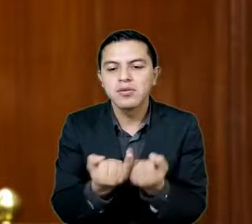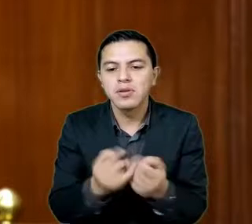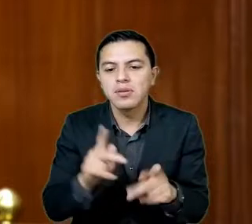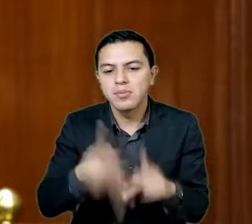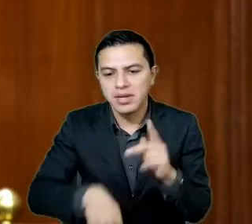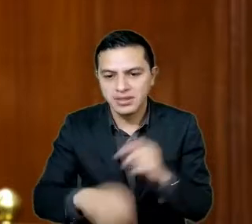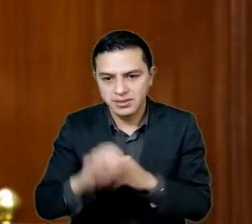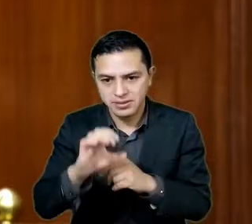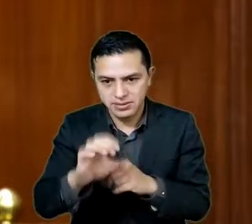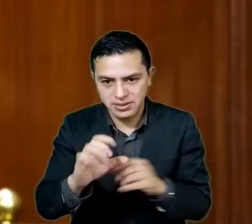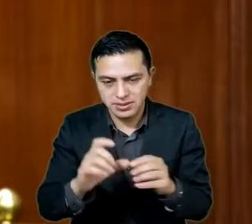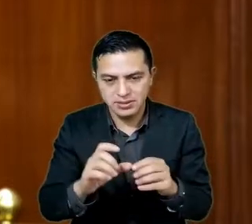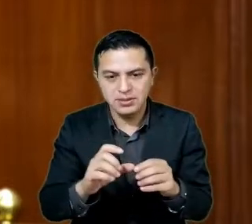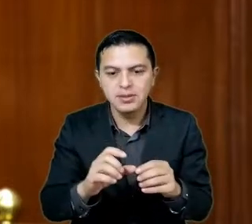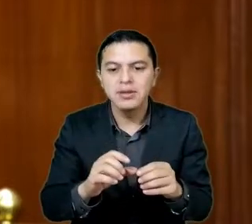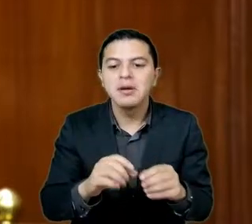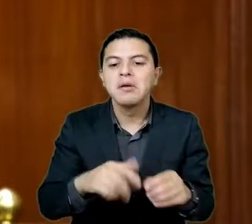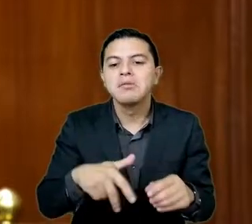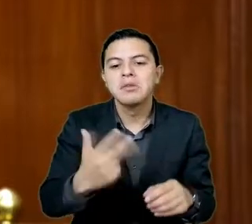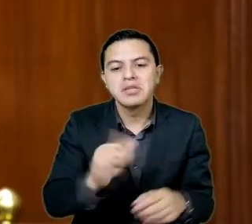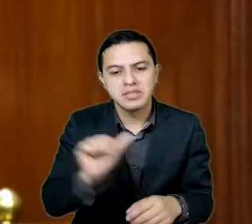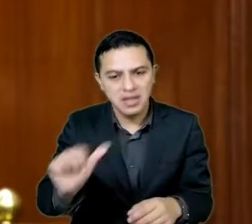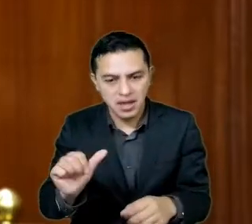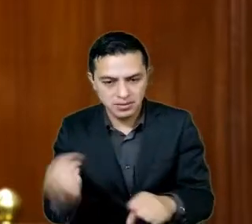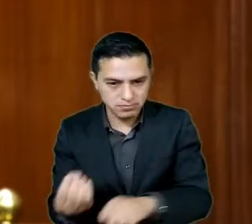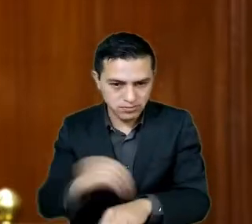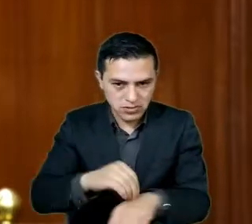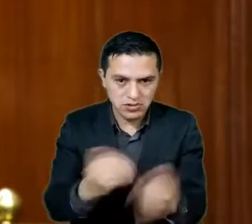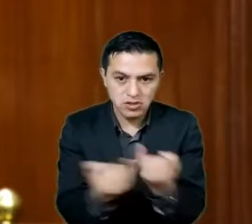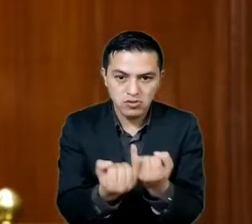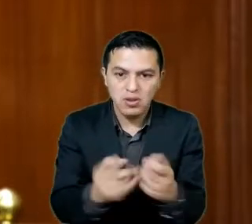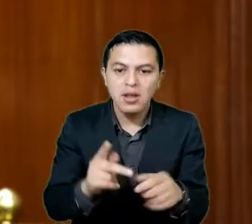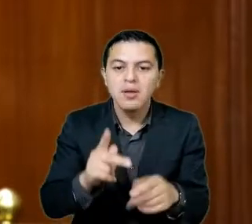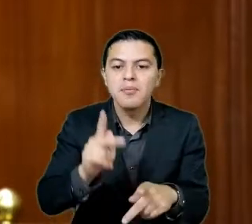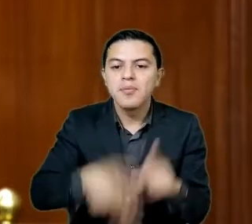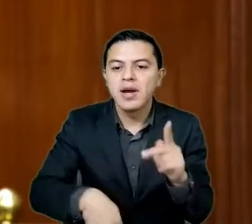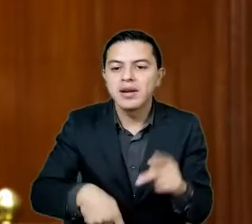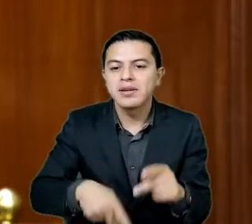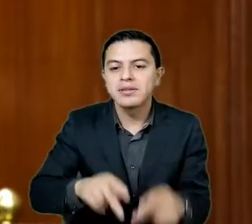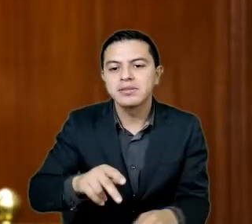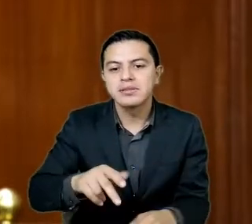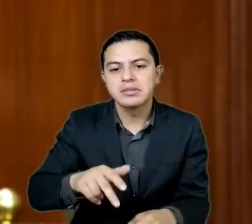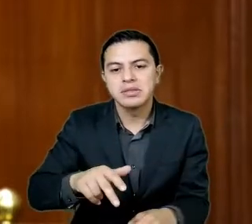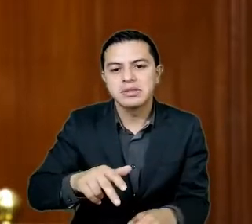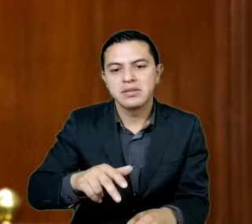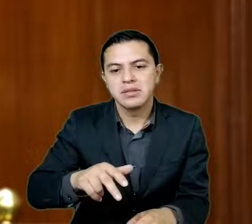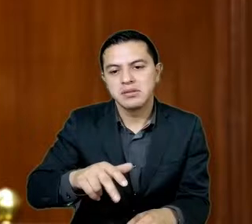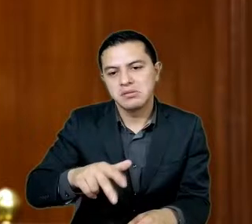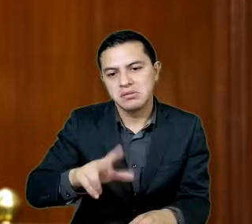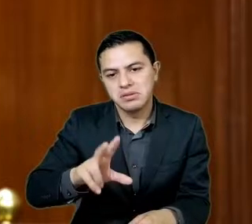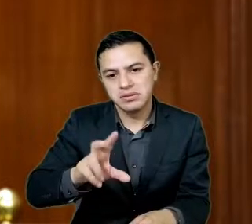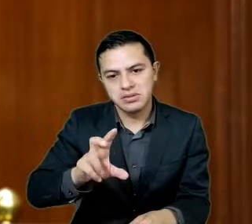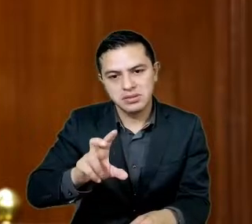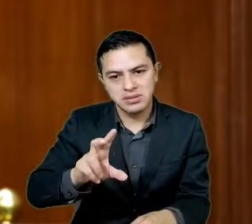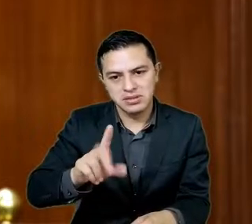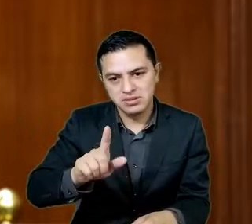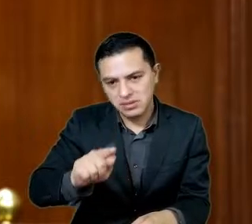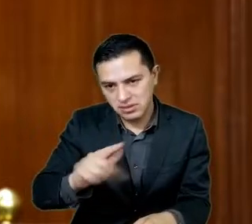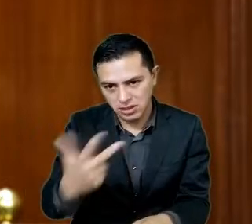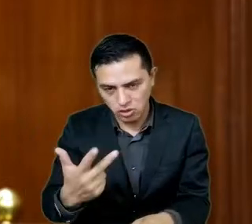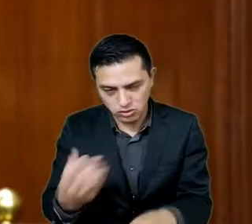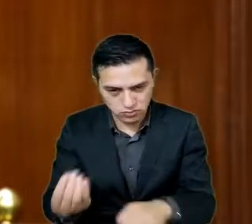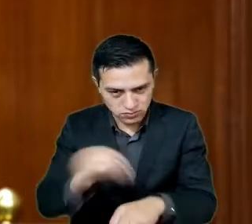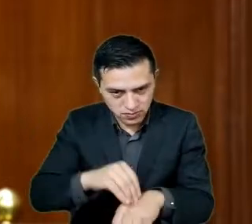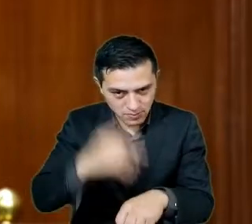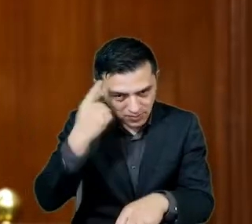23ª del artículo 13A y se adiciona la fracción 38º del Reglamento del Poder Legislativo del Estado Libre y Soberano de México, para quedar